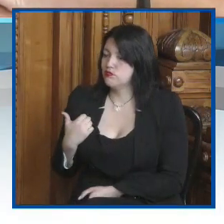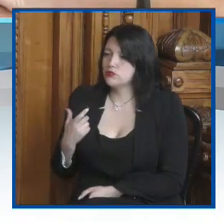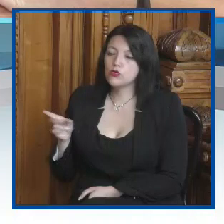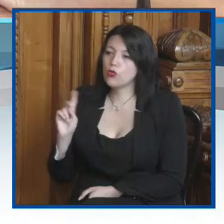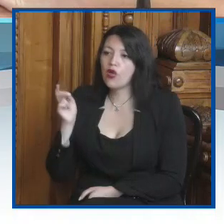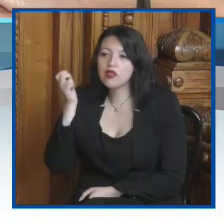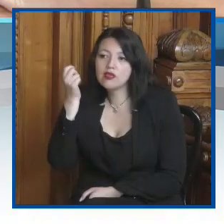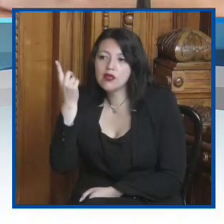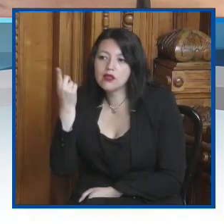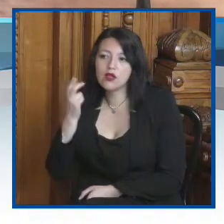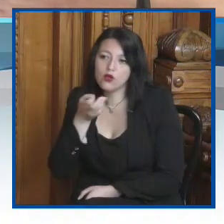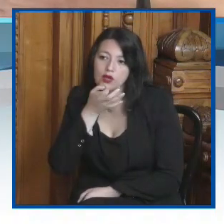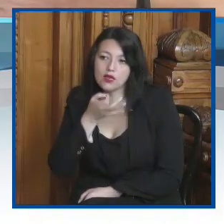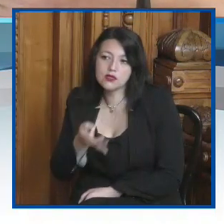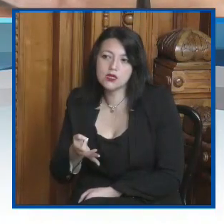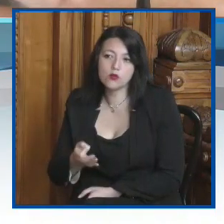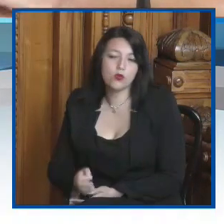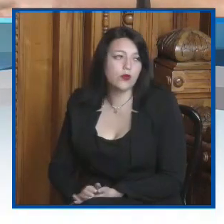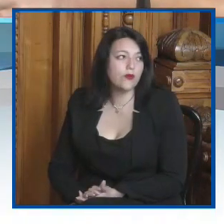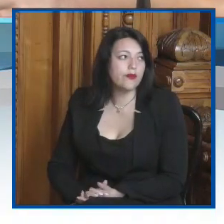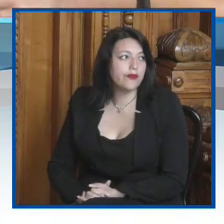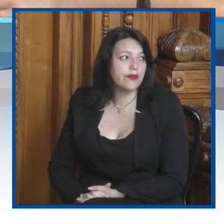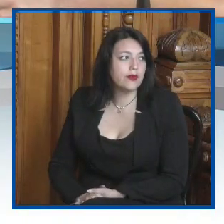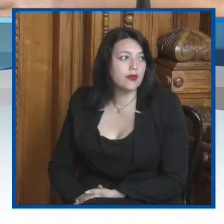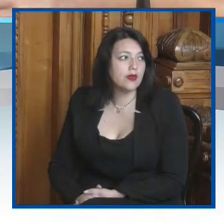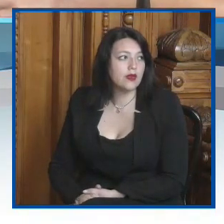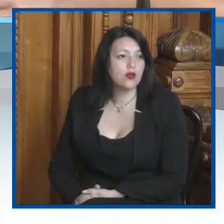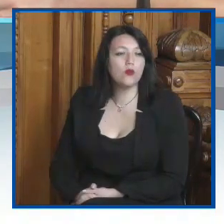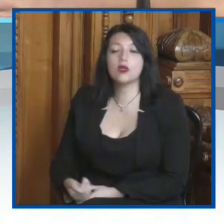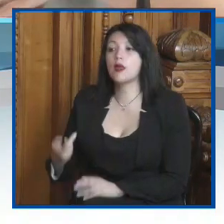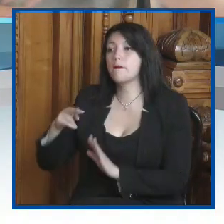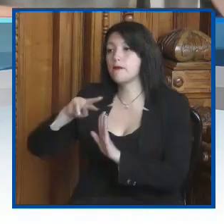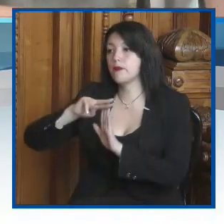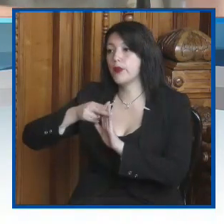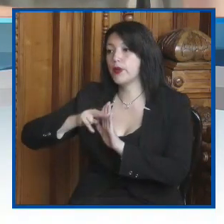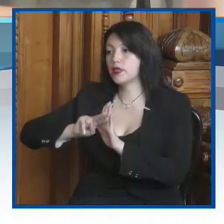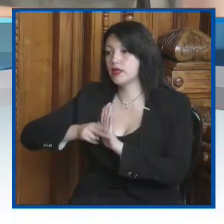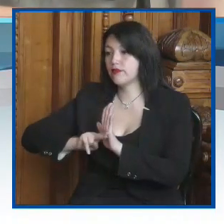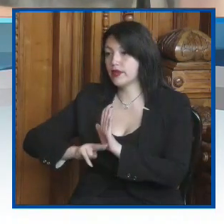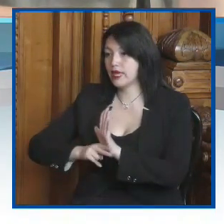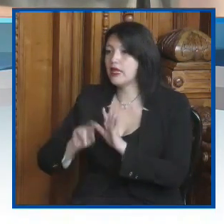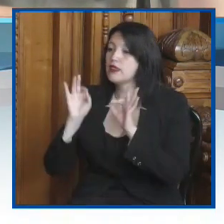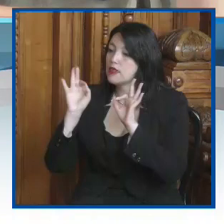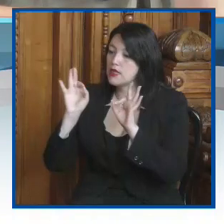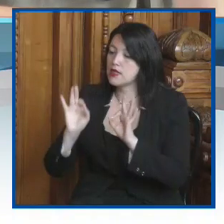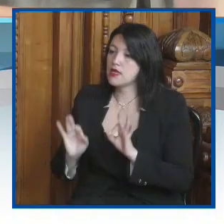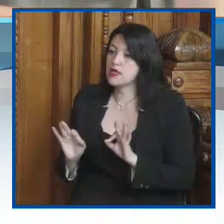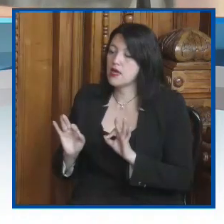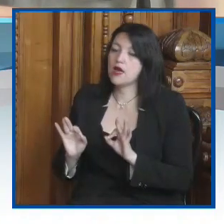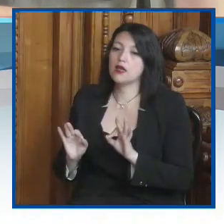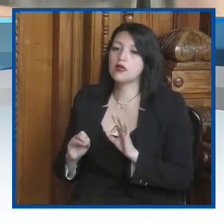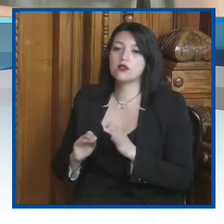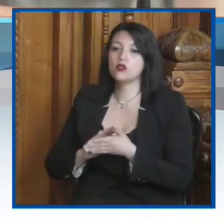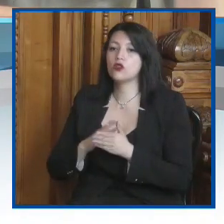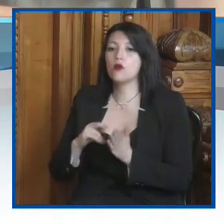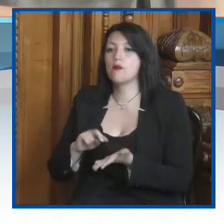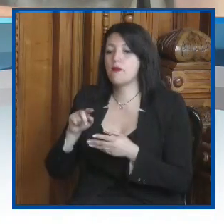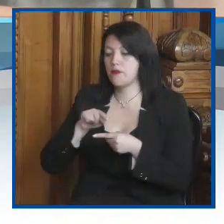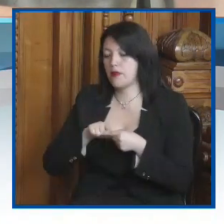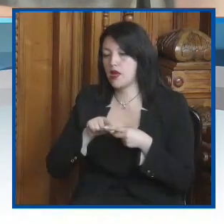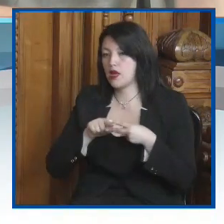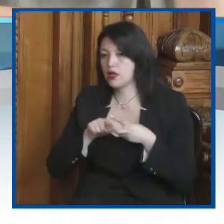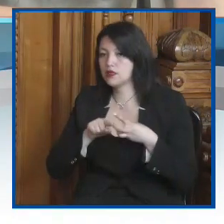decimos. Entonces, tuvimos que modificar y detallar claramente cada paso en un